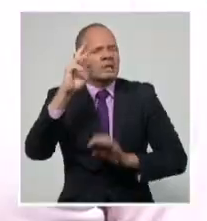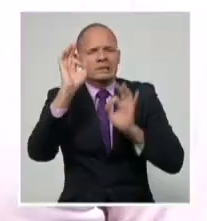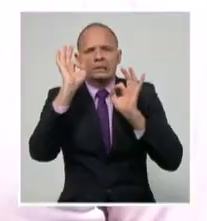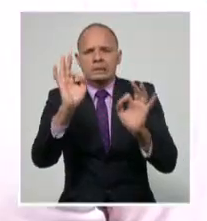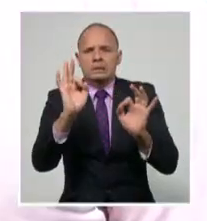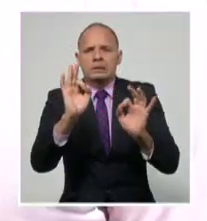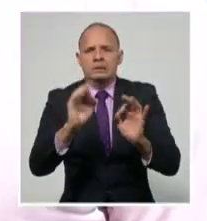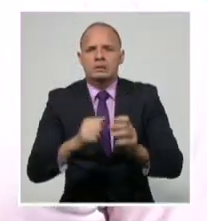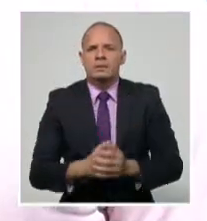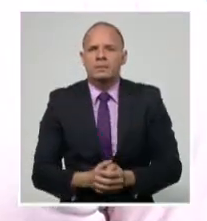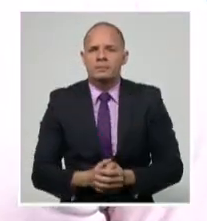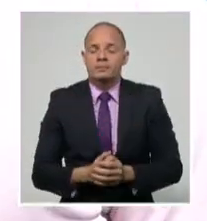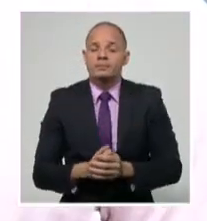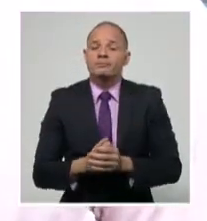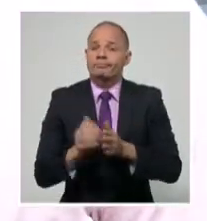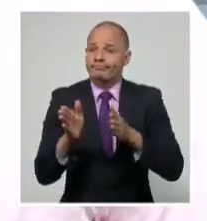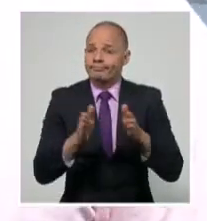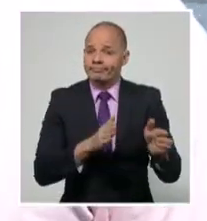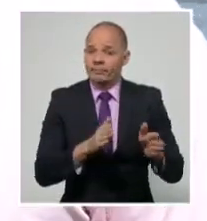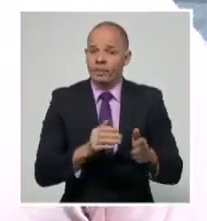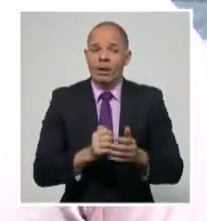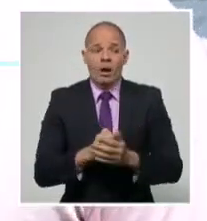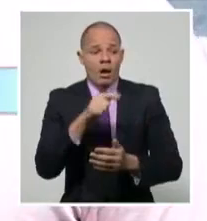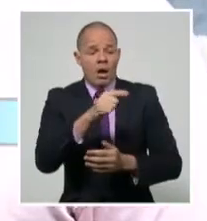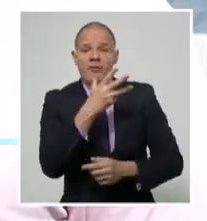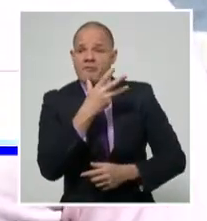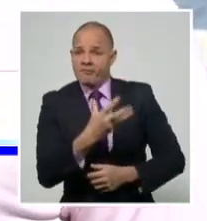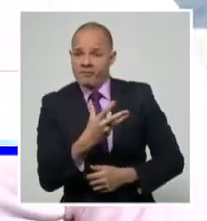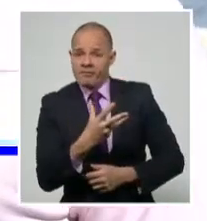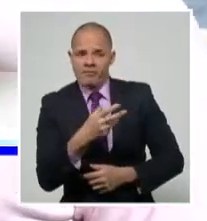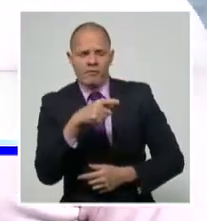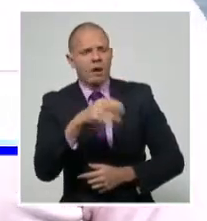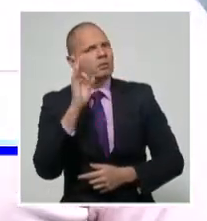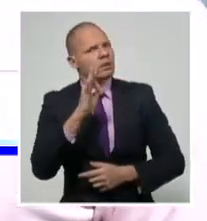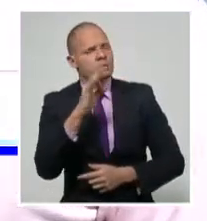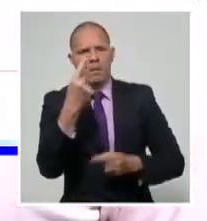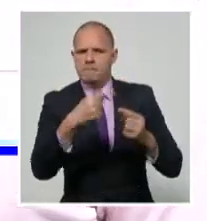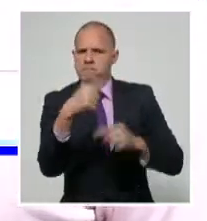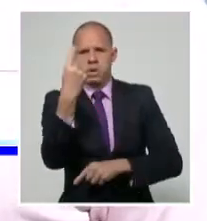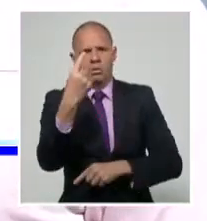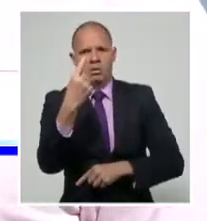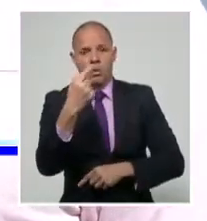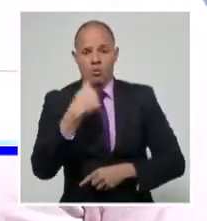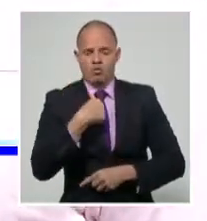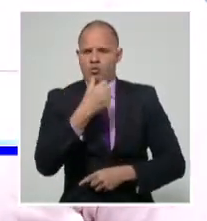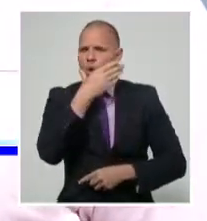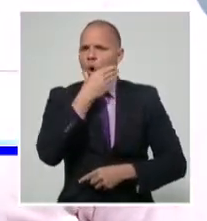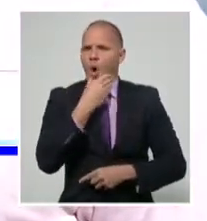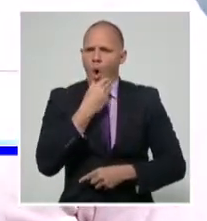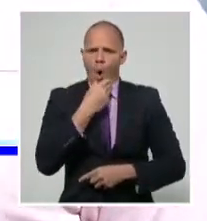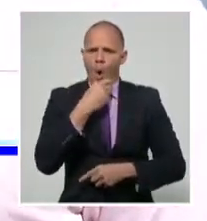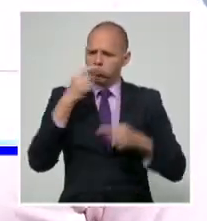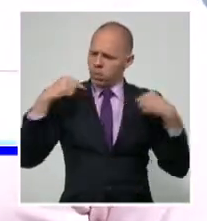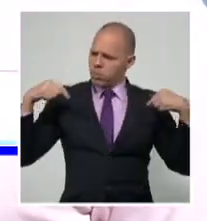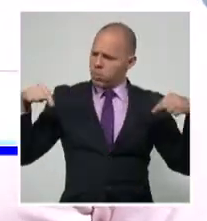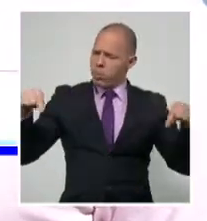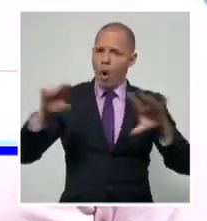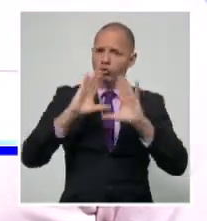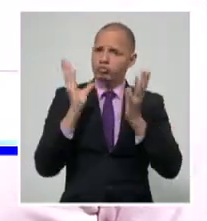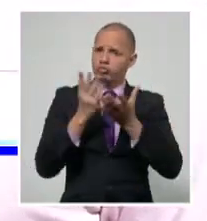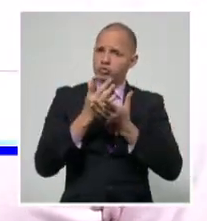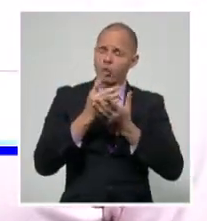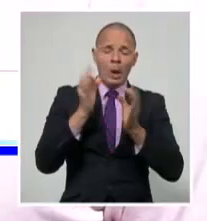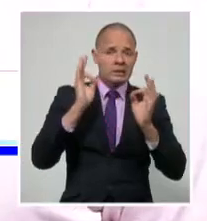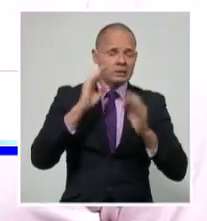mundo. Siempre ha sido un paradigma para mí y los jóvenes de Cuba, porque sabemos que él está con nosotros, él no se ha ido. Son